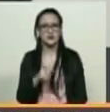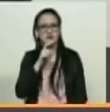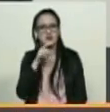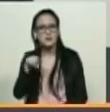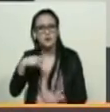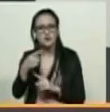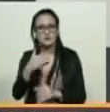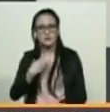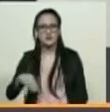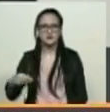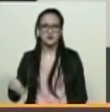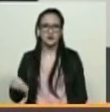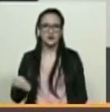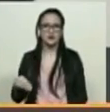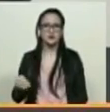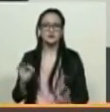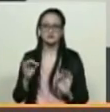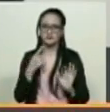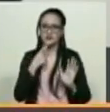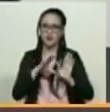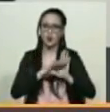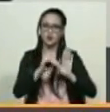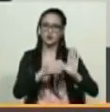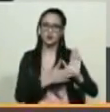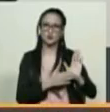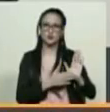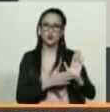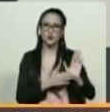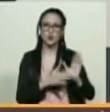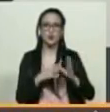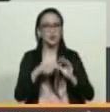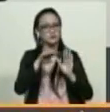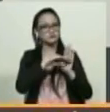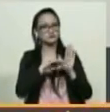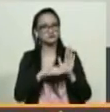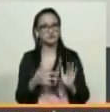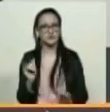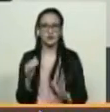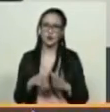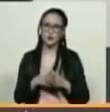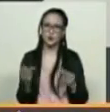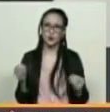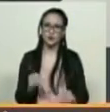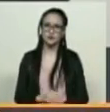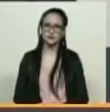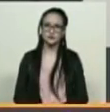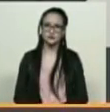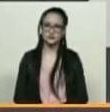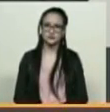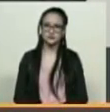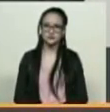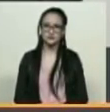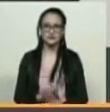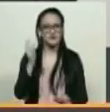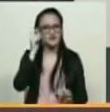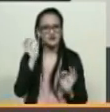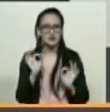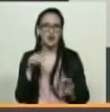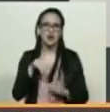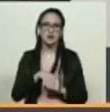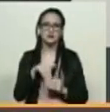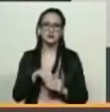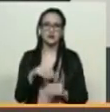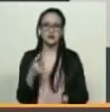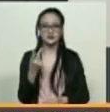próximo presidente de la República, como reza en esta Constitución. Están todas las garantías, absolutamente todas. Sobre la fecha de las elecciones, son en la